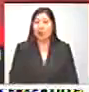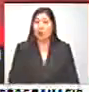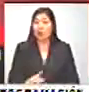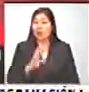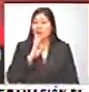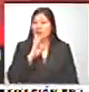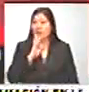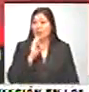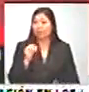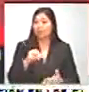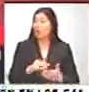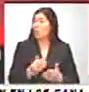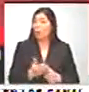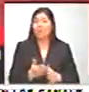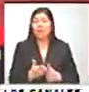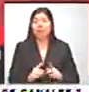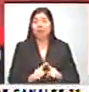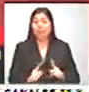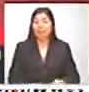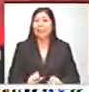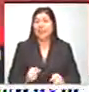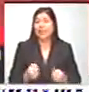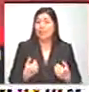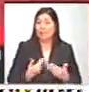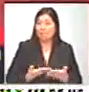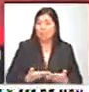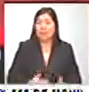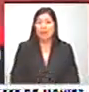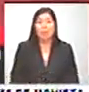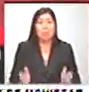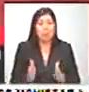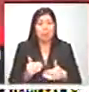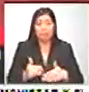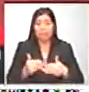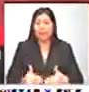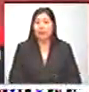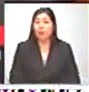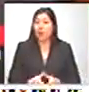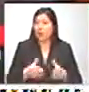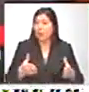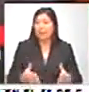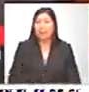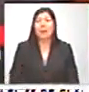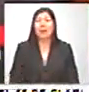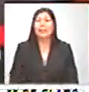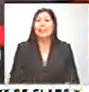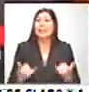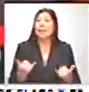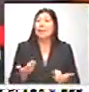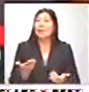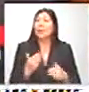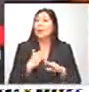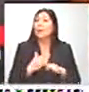Cuando hablamos de derecho del consumidor, no hay forma de distinguir si los que prestan el servicio son pequeña o mediana empresa o gran empresa. En este caso, lo que